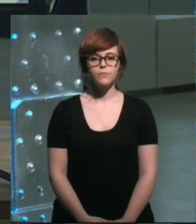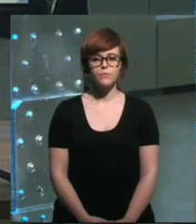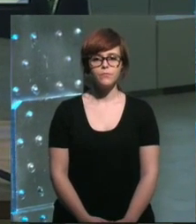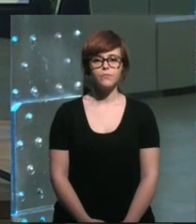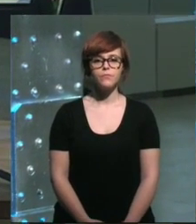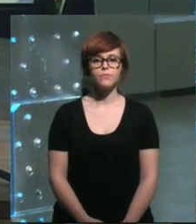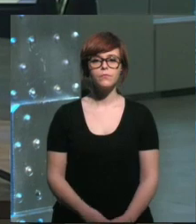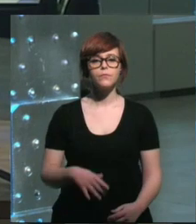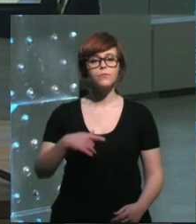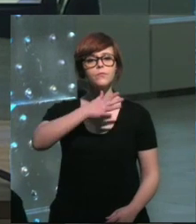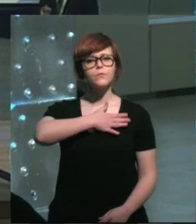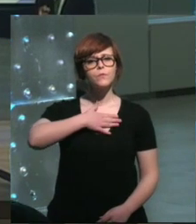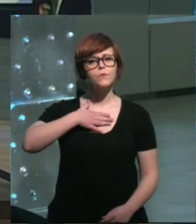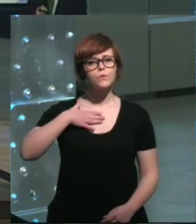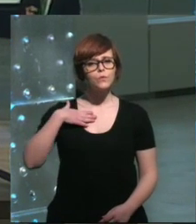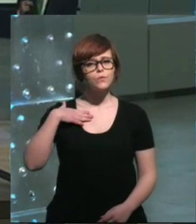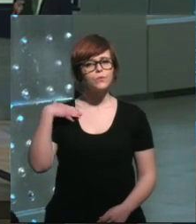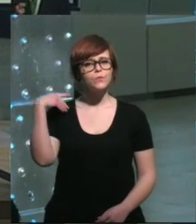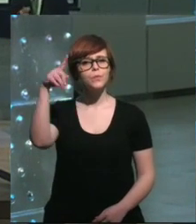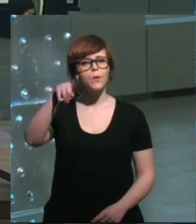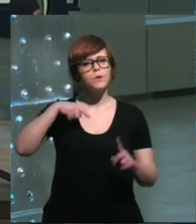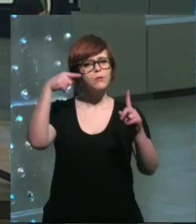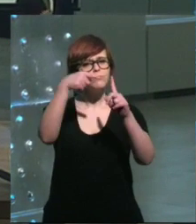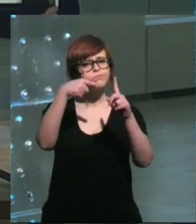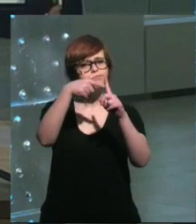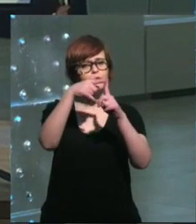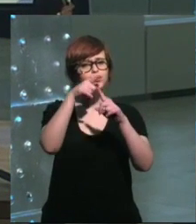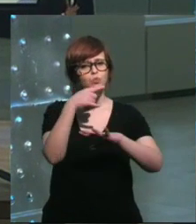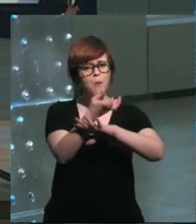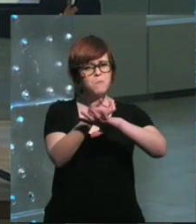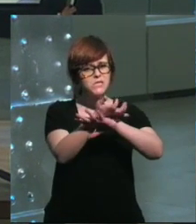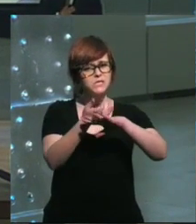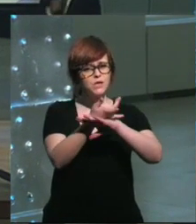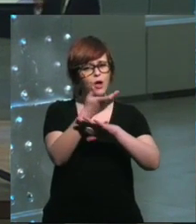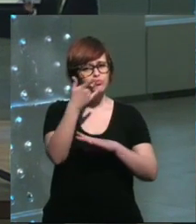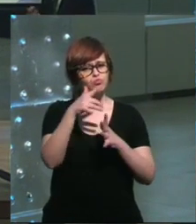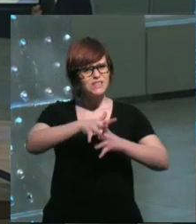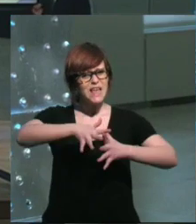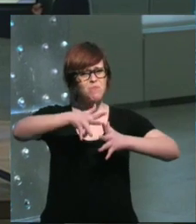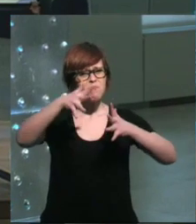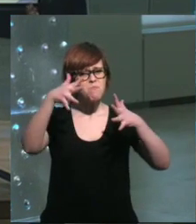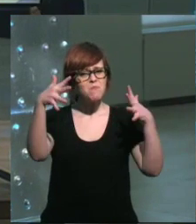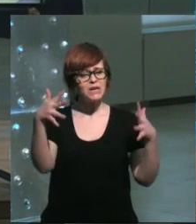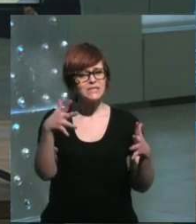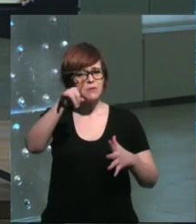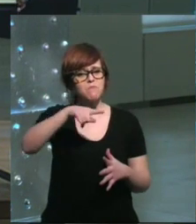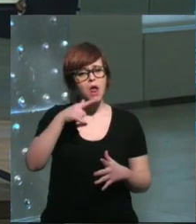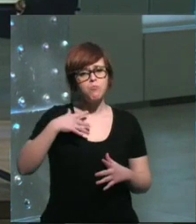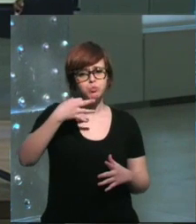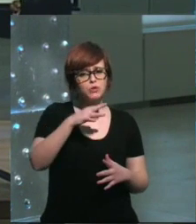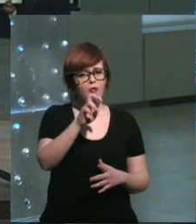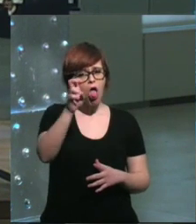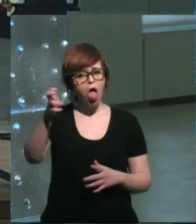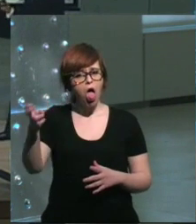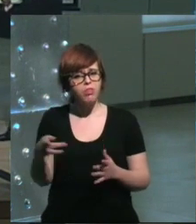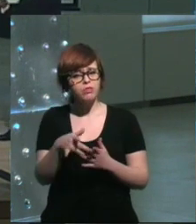Quiero hacer referencia a esta inmensa base de datos y las posibilidades que tienen, y no solamente en Estados